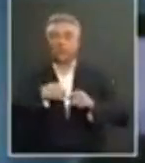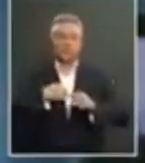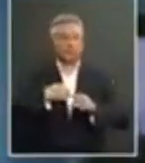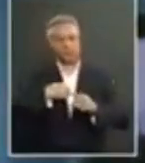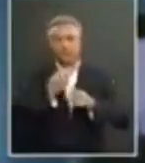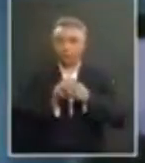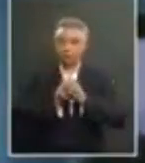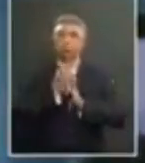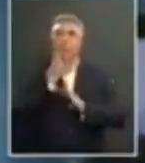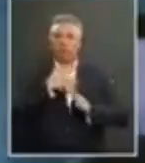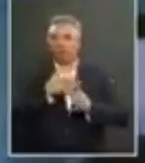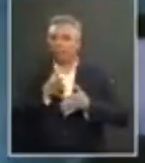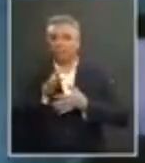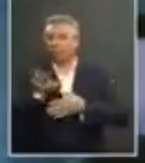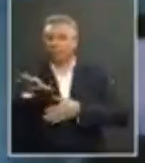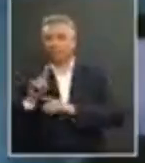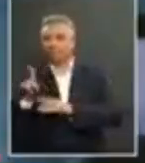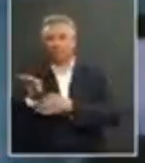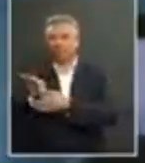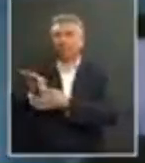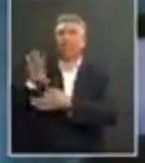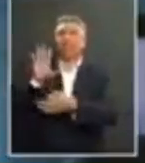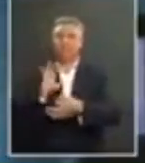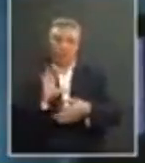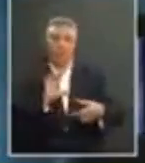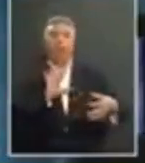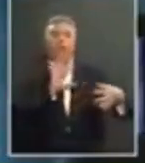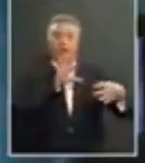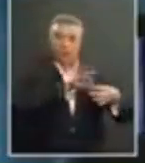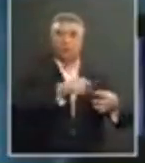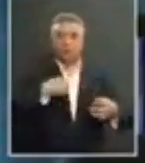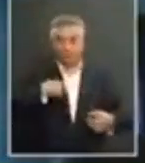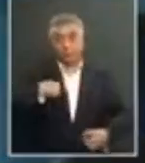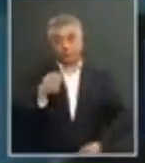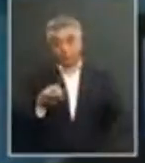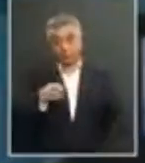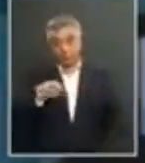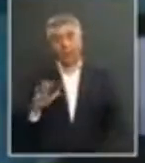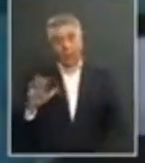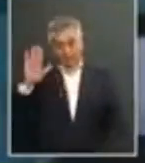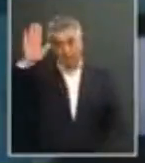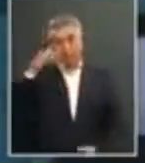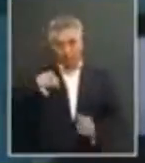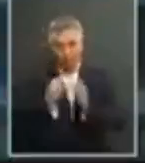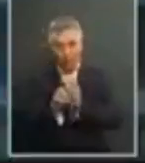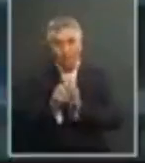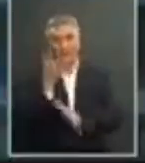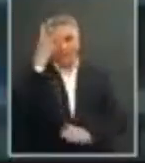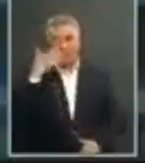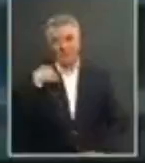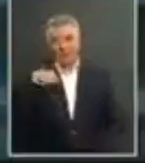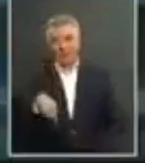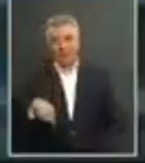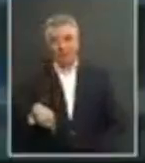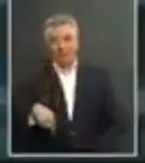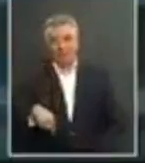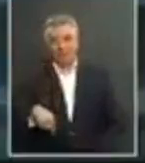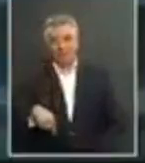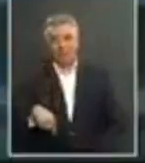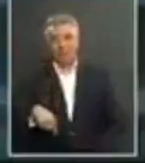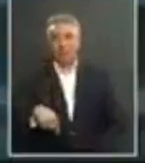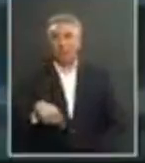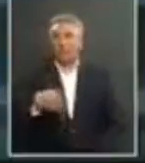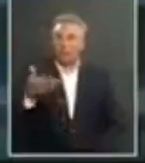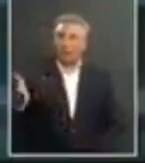con una generación nueva de recambio, como es justamente la candidatura que yo represento. Ya, usted dice, estas cosas son